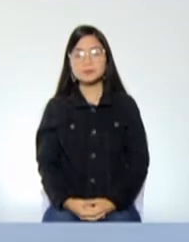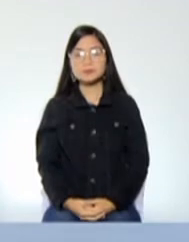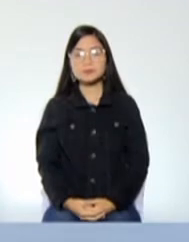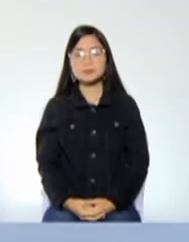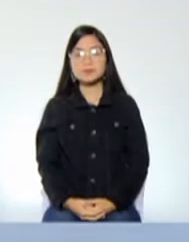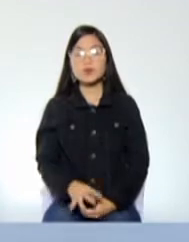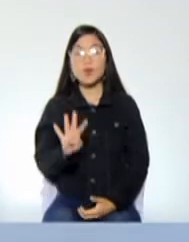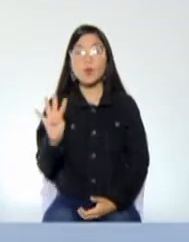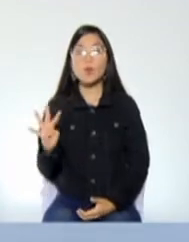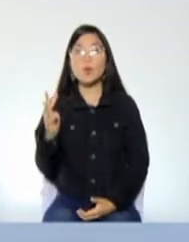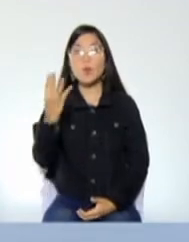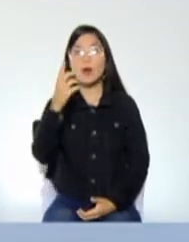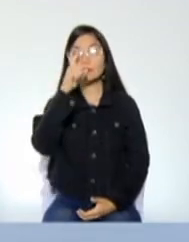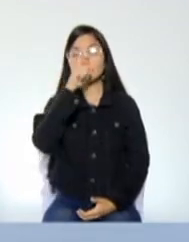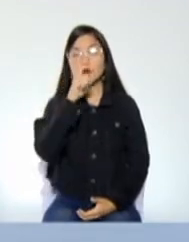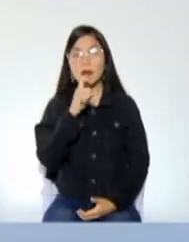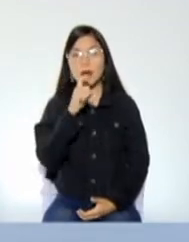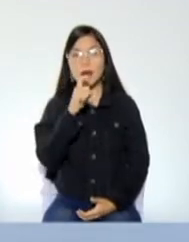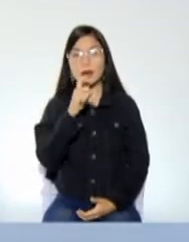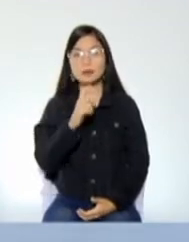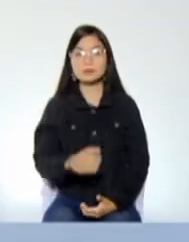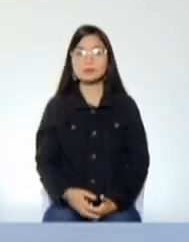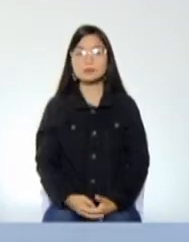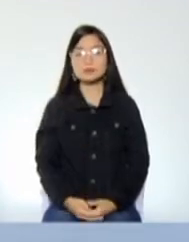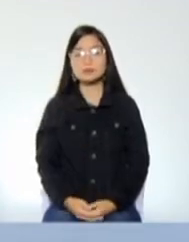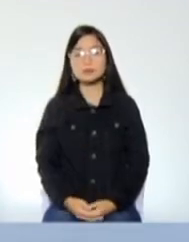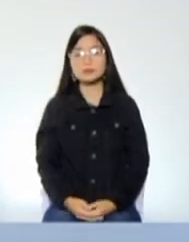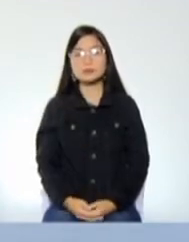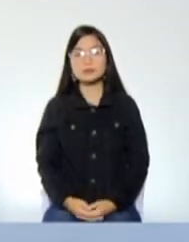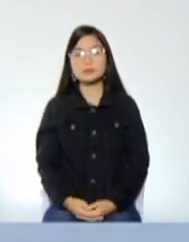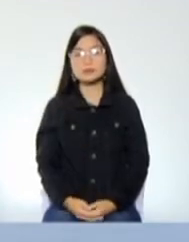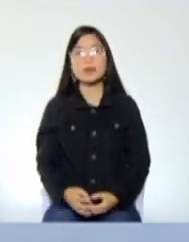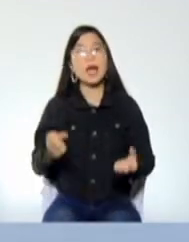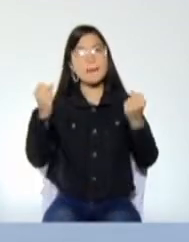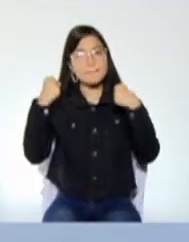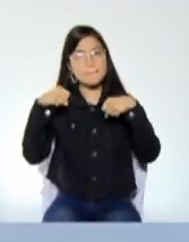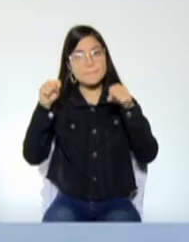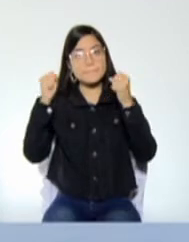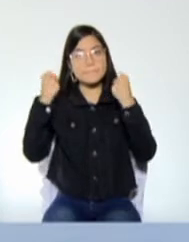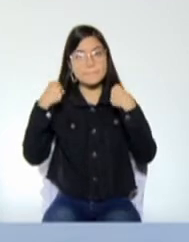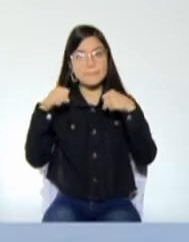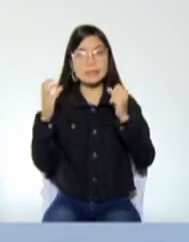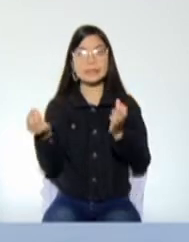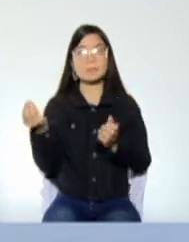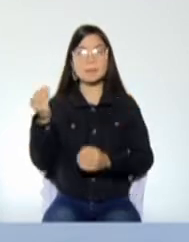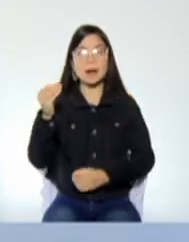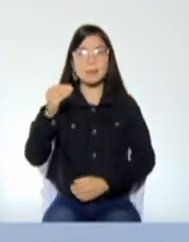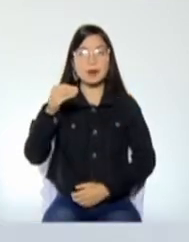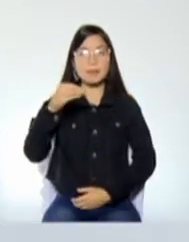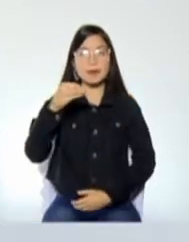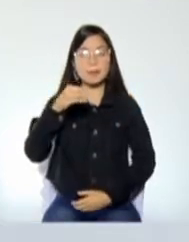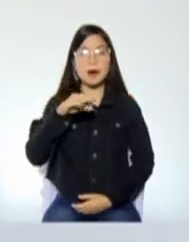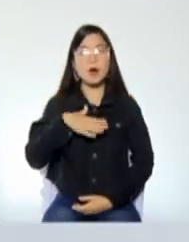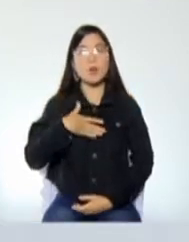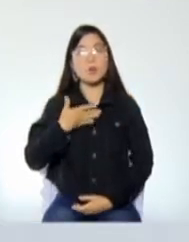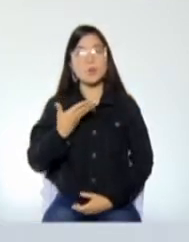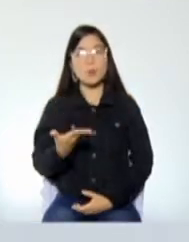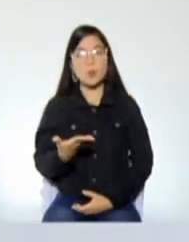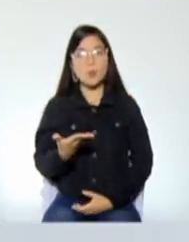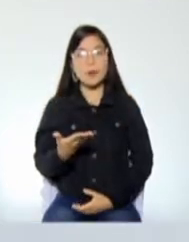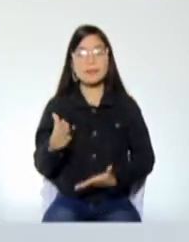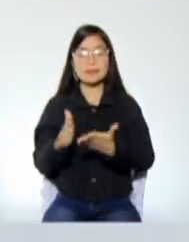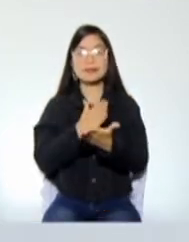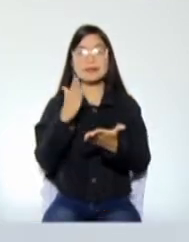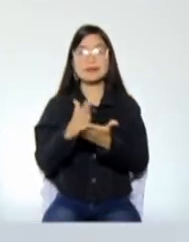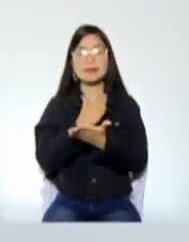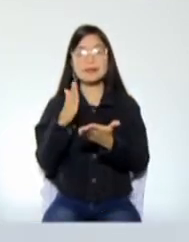Muchachos de cuarto año, para tener más práctica de esto, pueden recurrir a los